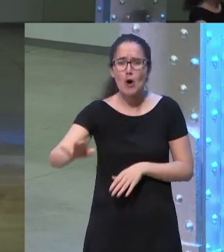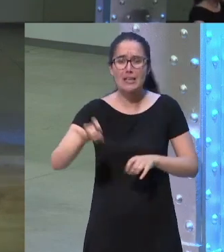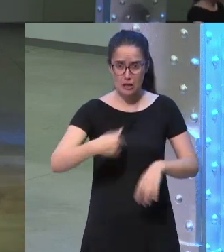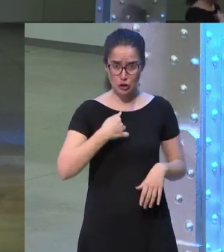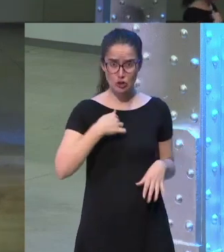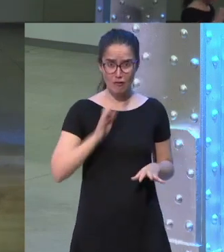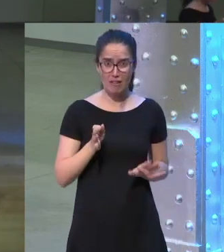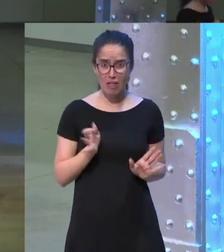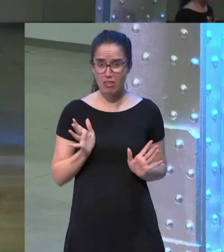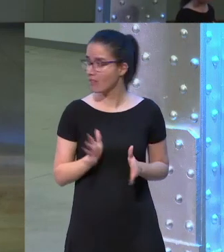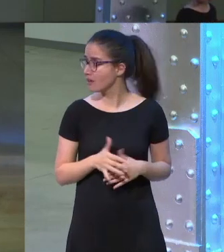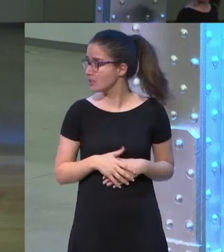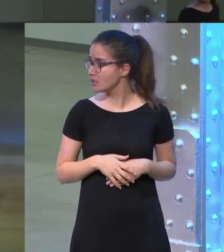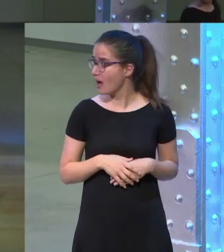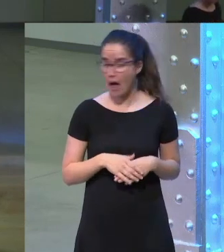¿no?